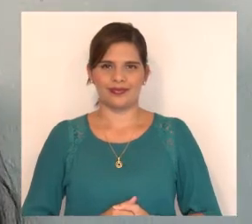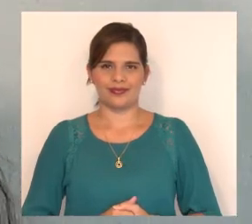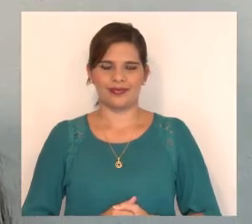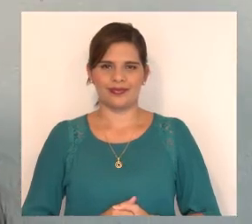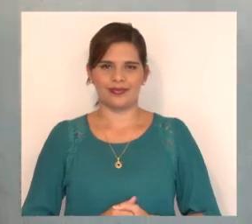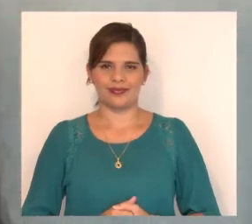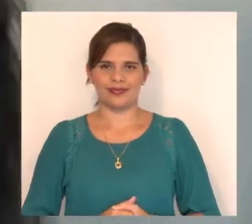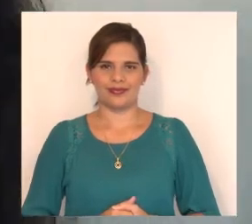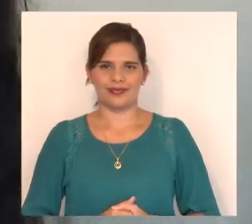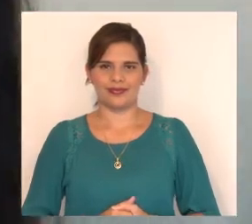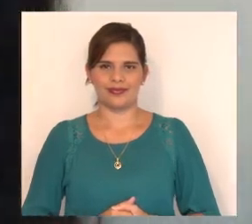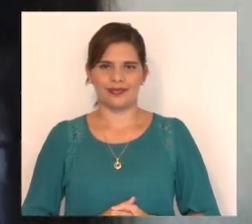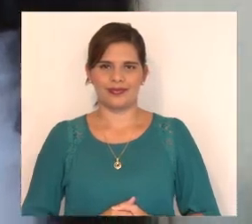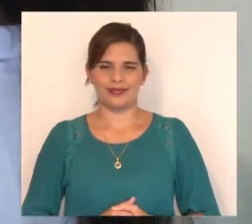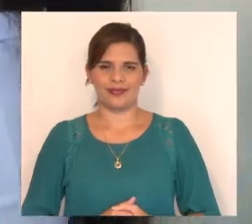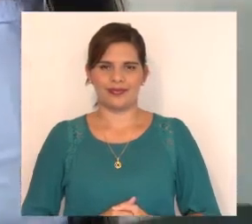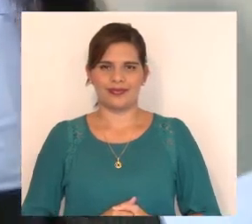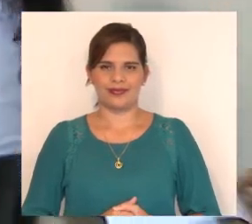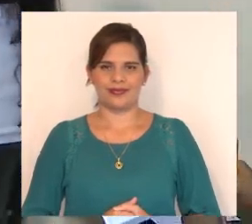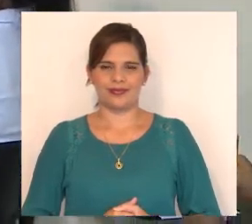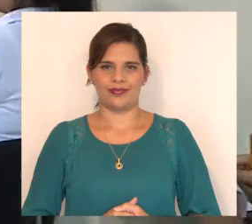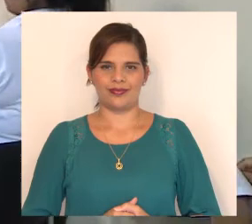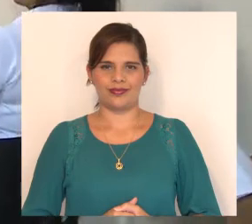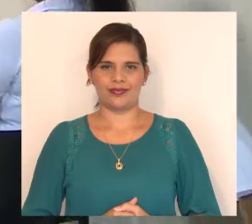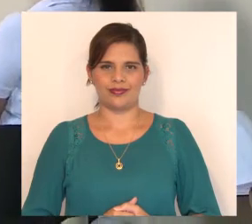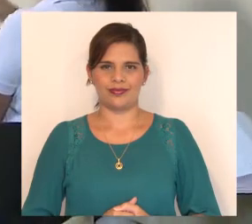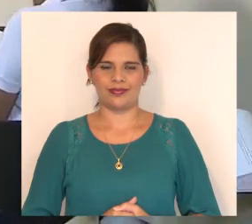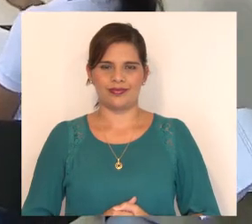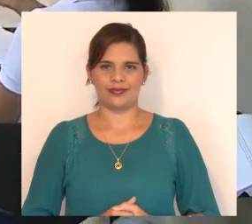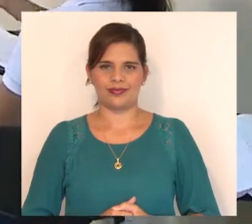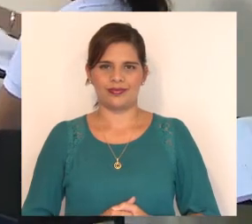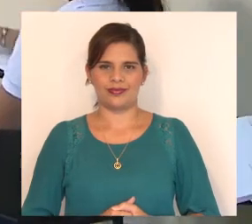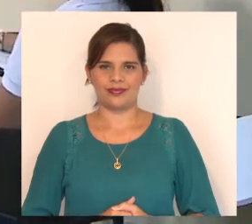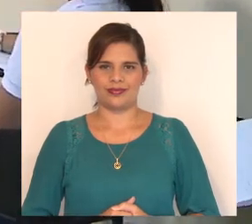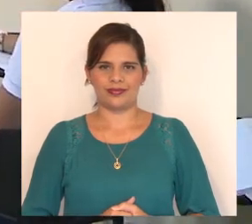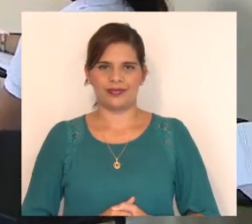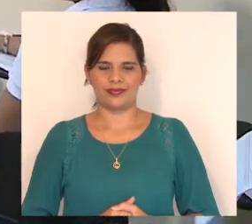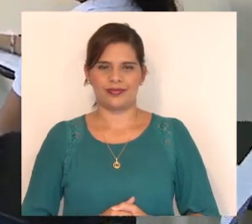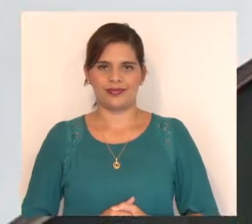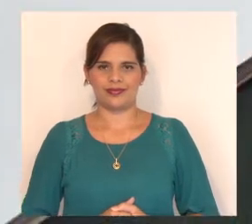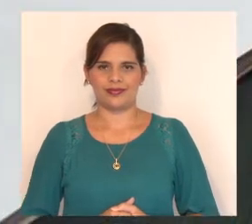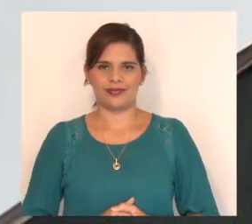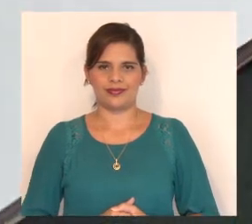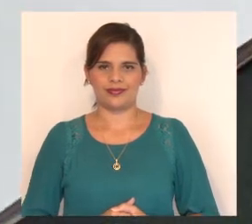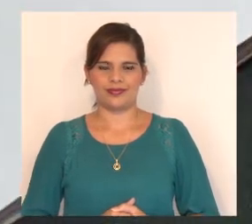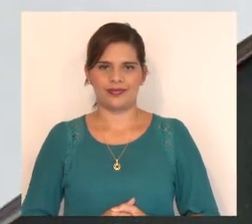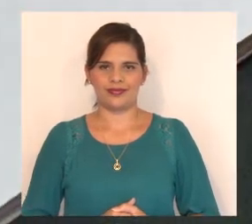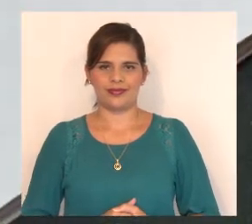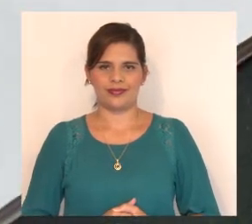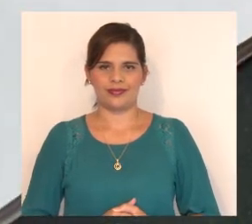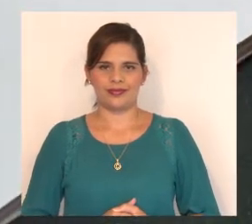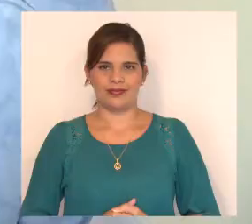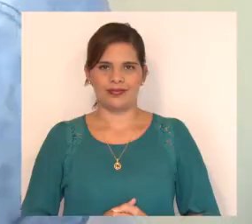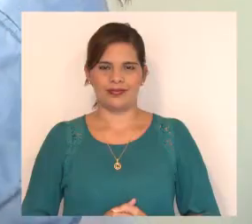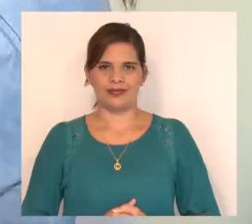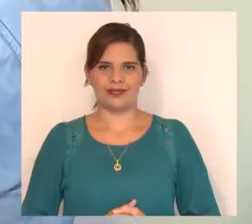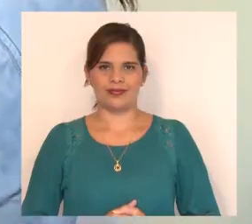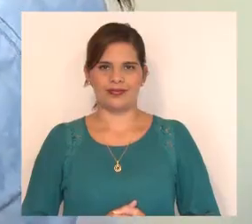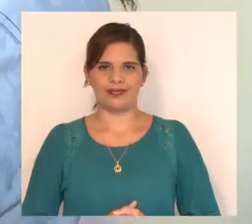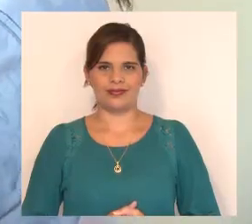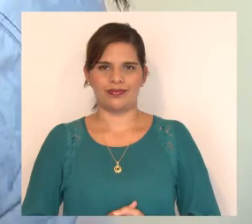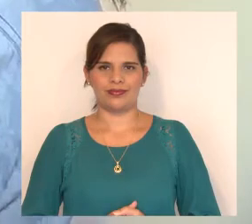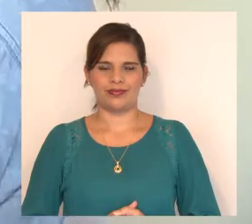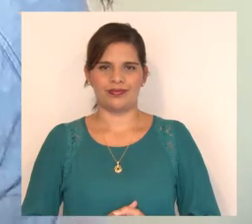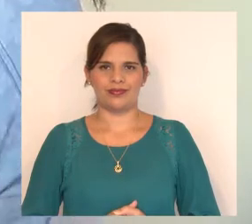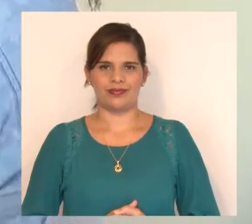costo de nuestra matrícula. Ahorita que nos digan que para la comunidad sorda este examen de admisión es totalmente gratis, que no